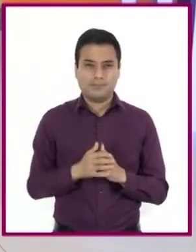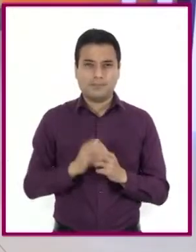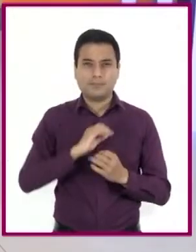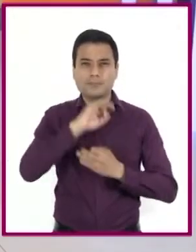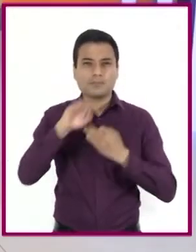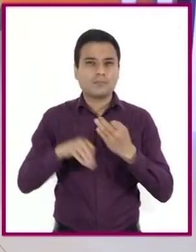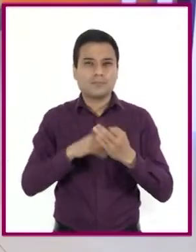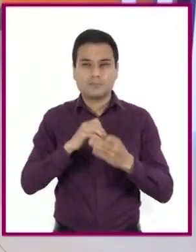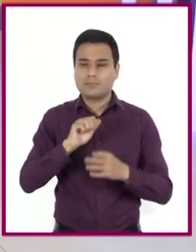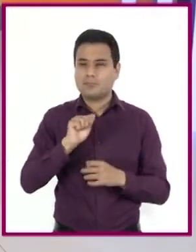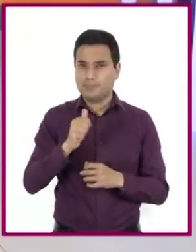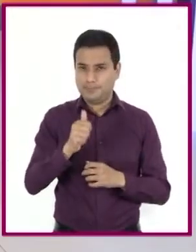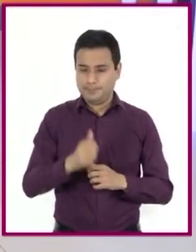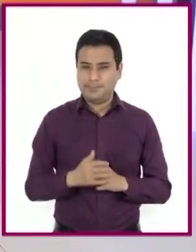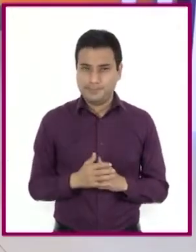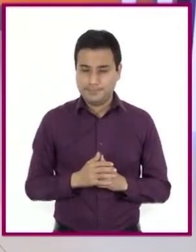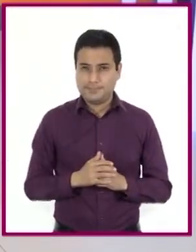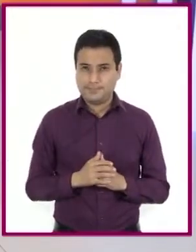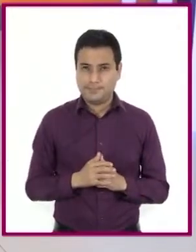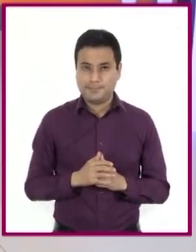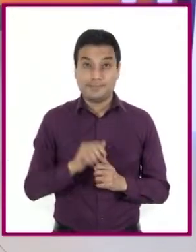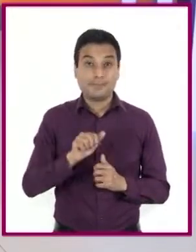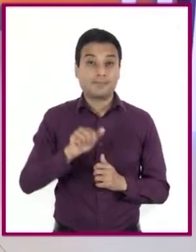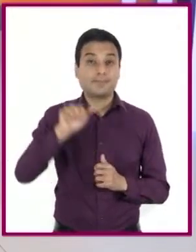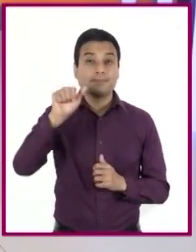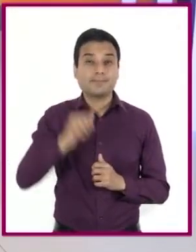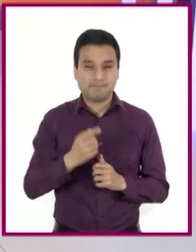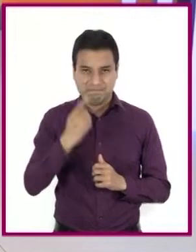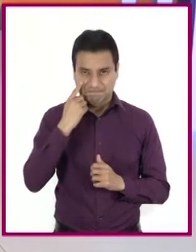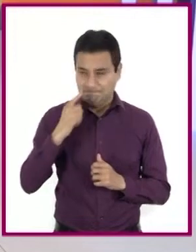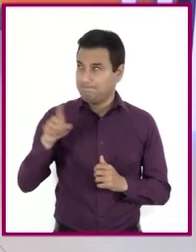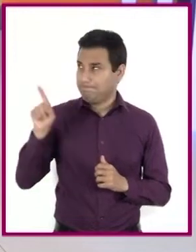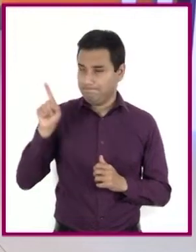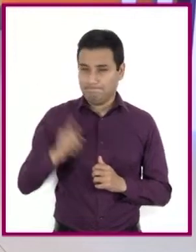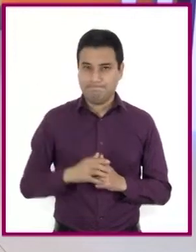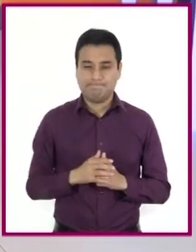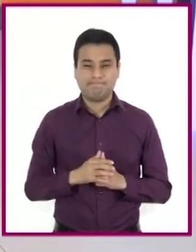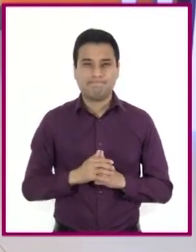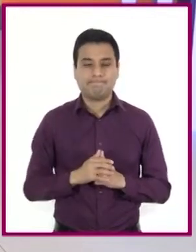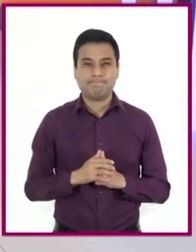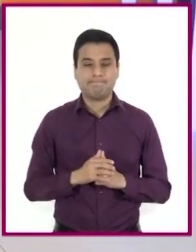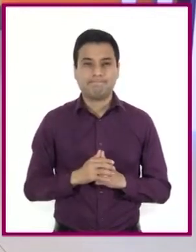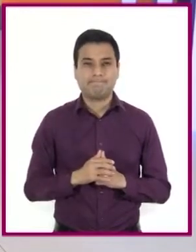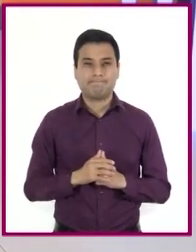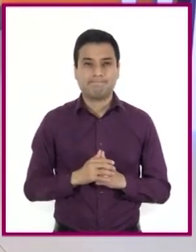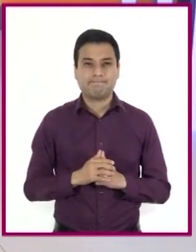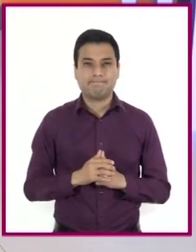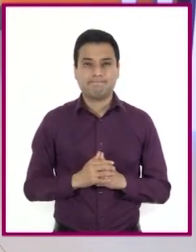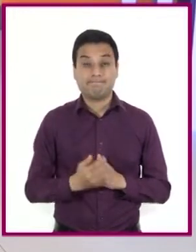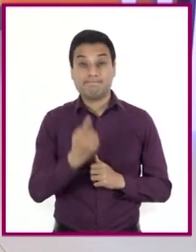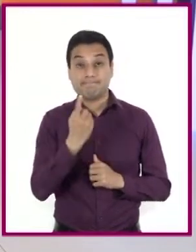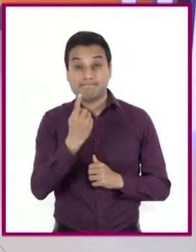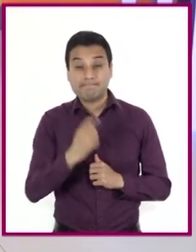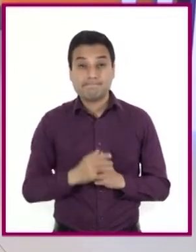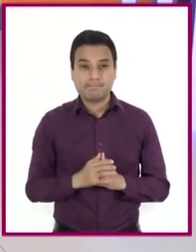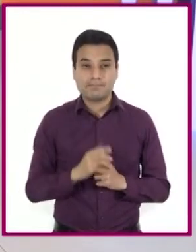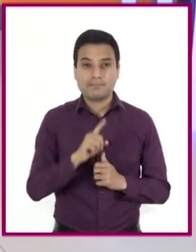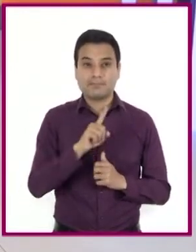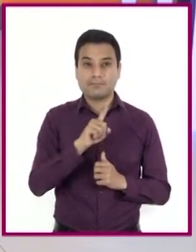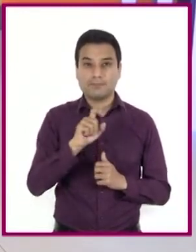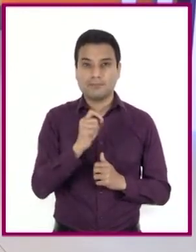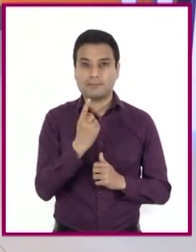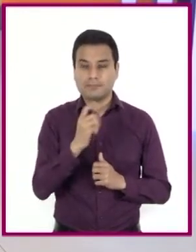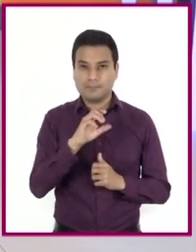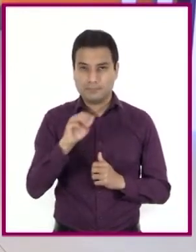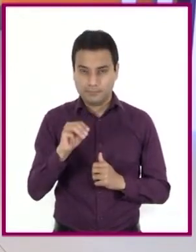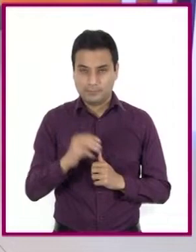son 11 integrantes. Sus estaturas se muestran en la siguiente tabla. Un jugador mide 121